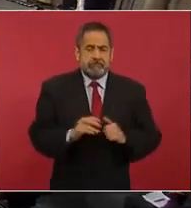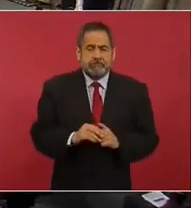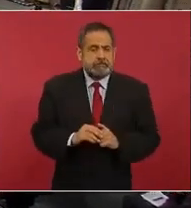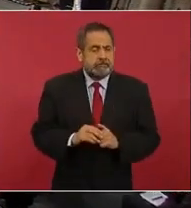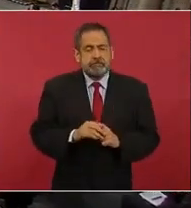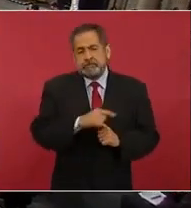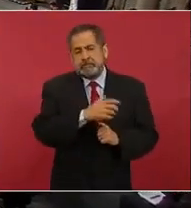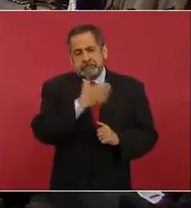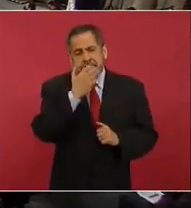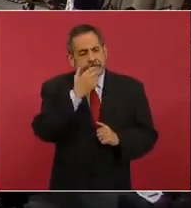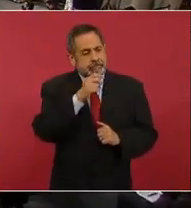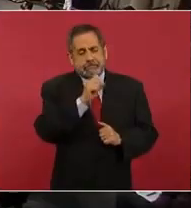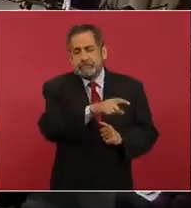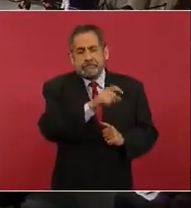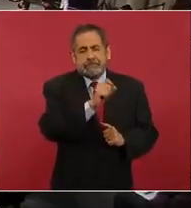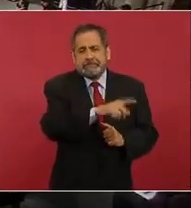conservadores,